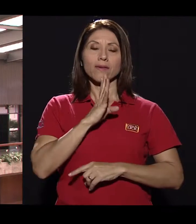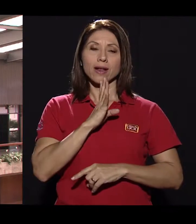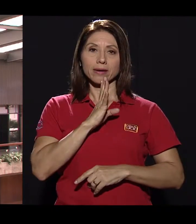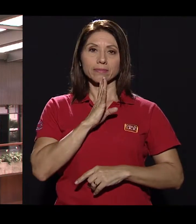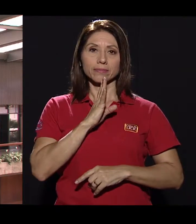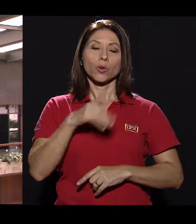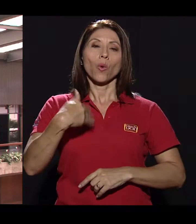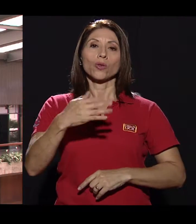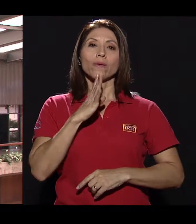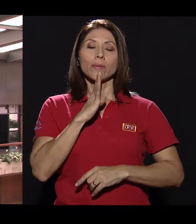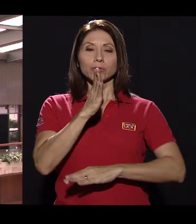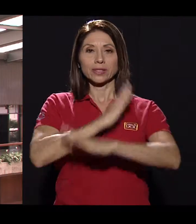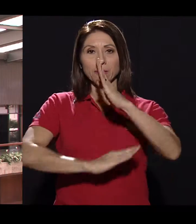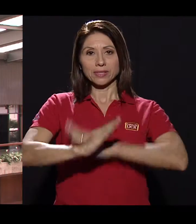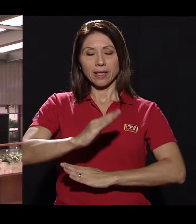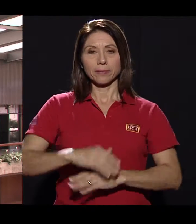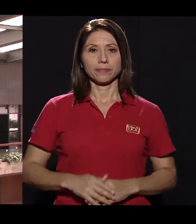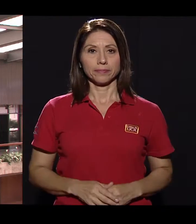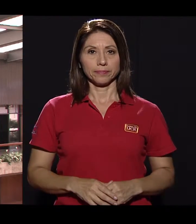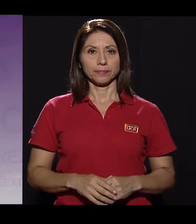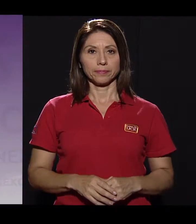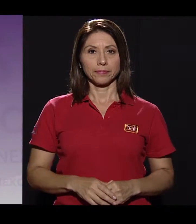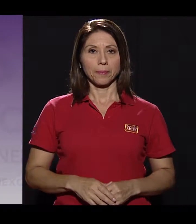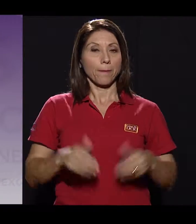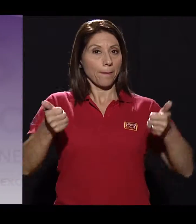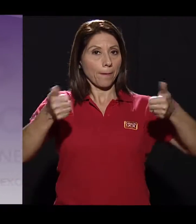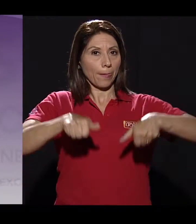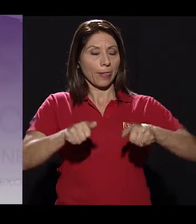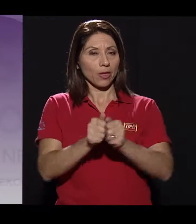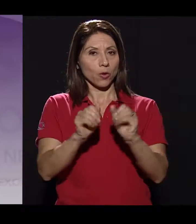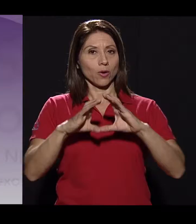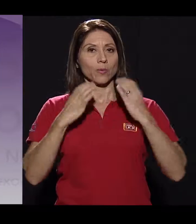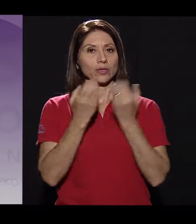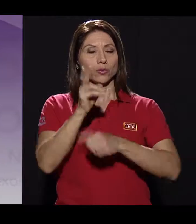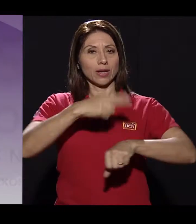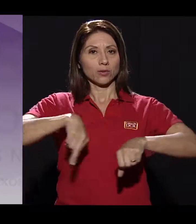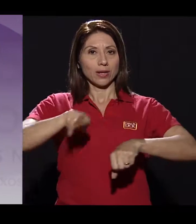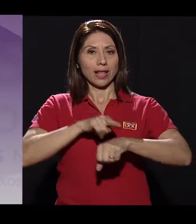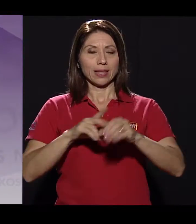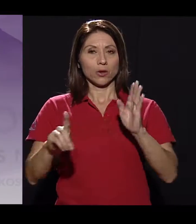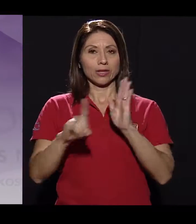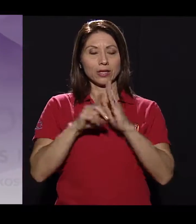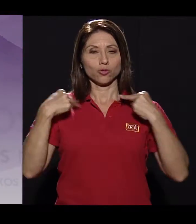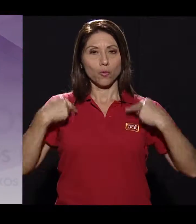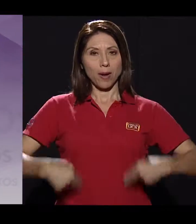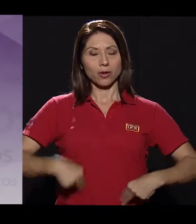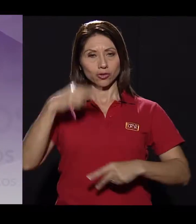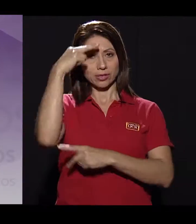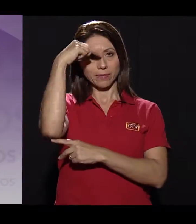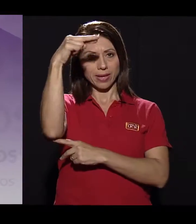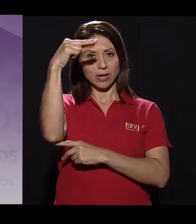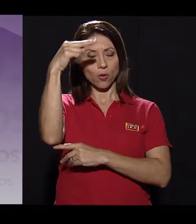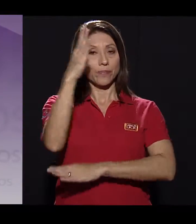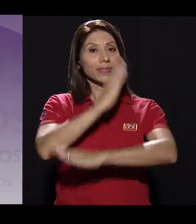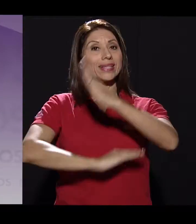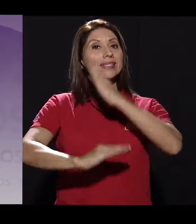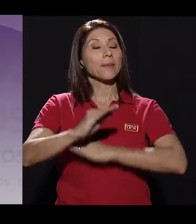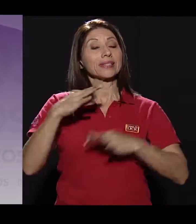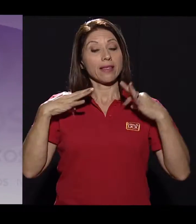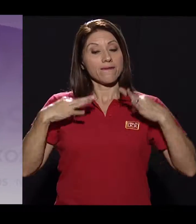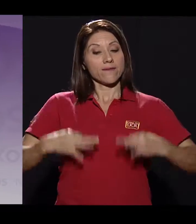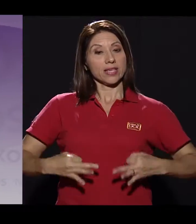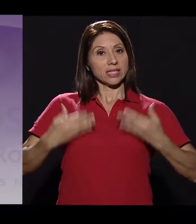hablar cuando hablamos de discapacidad. Según la Comisión Nacional de los Derechos Humanos de México, la